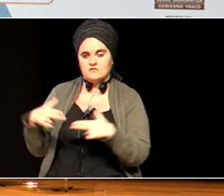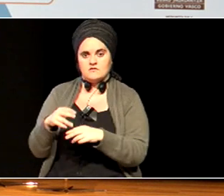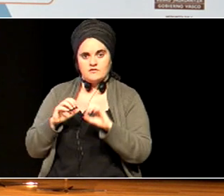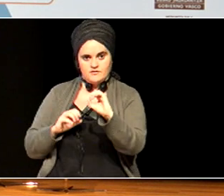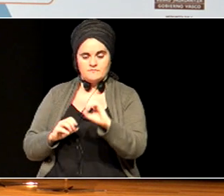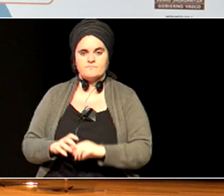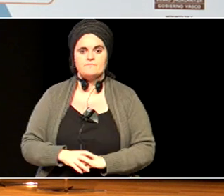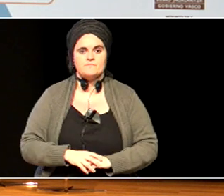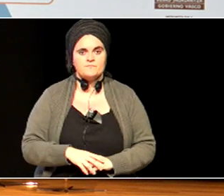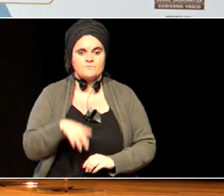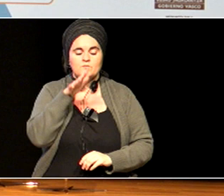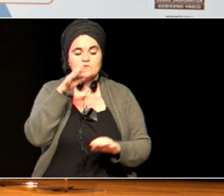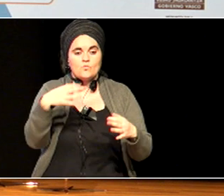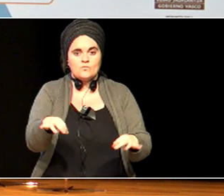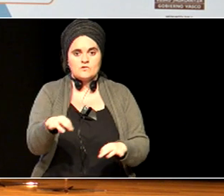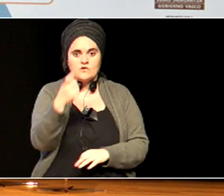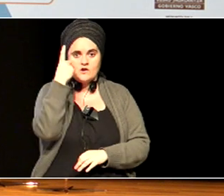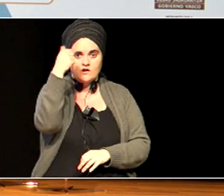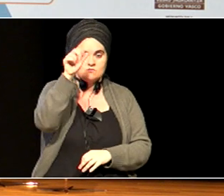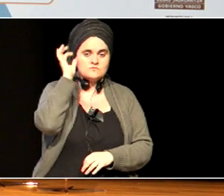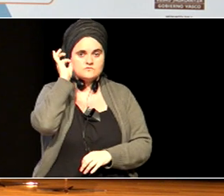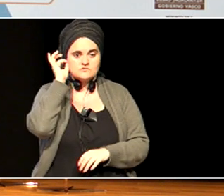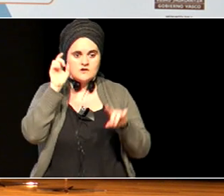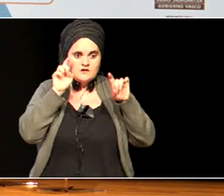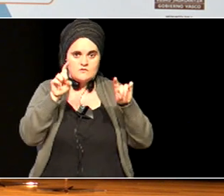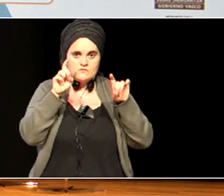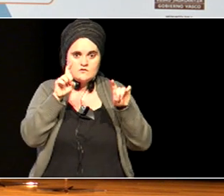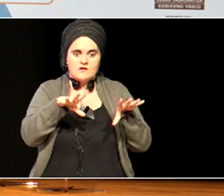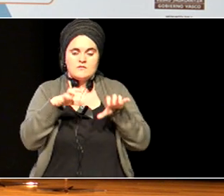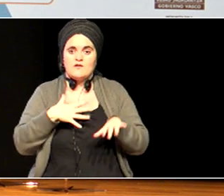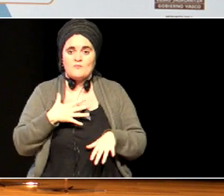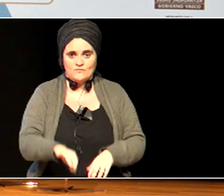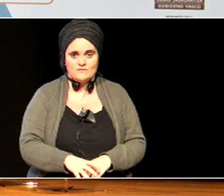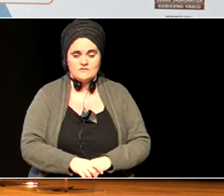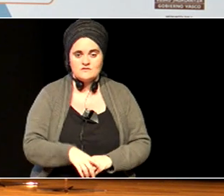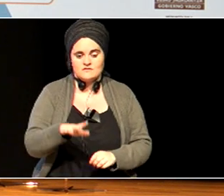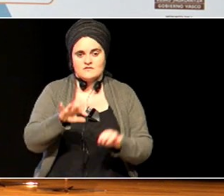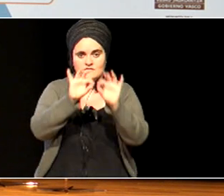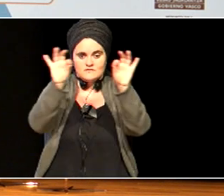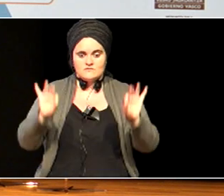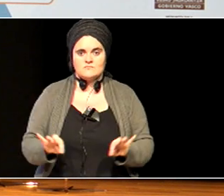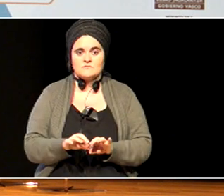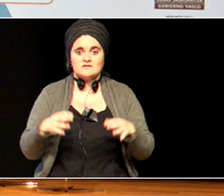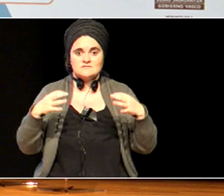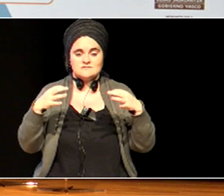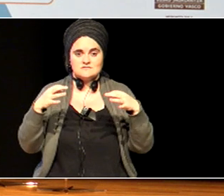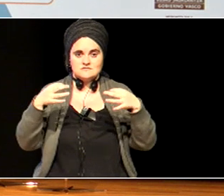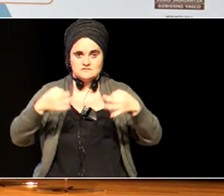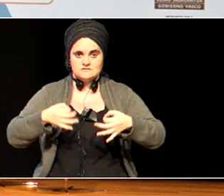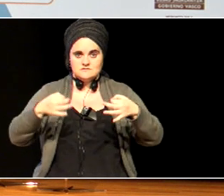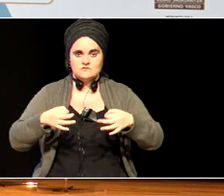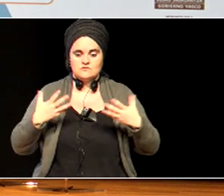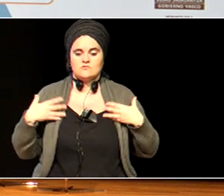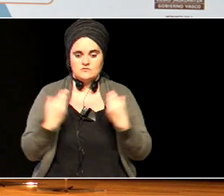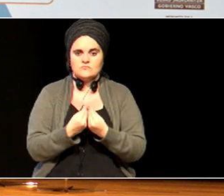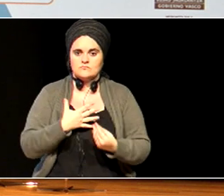nostros alumnos y alumnas se eduquen y aprendan. Posibilitar ese marco seguro de convivencia y